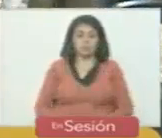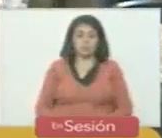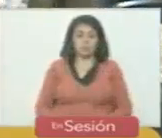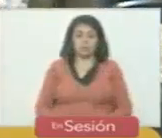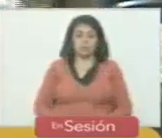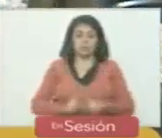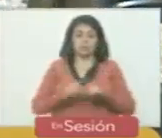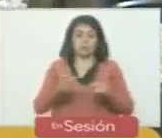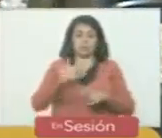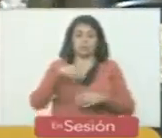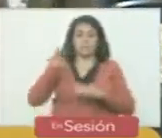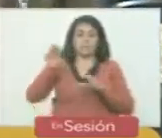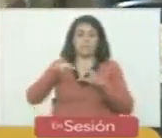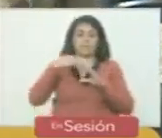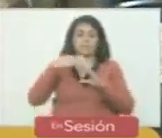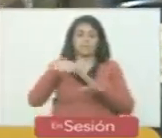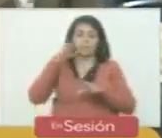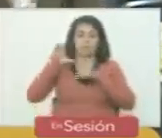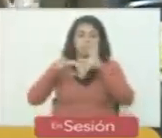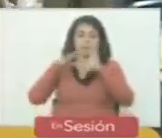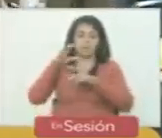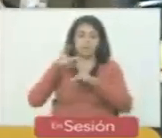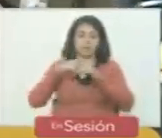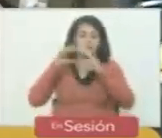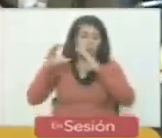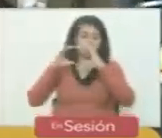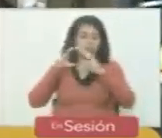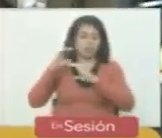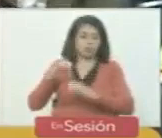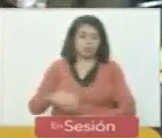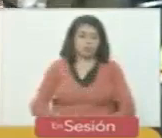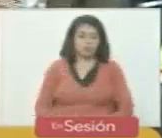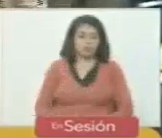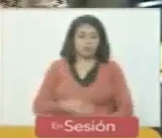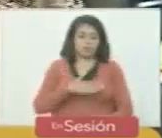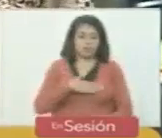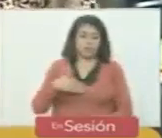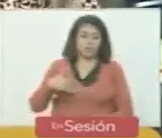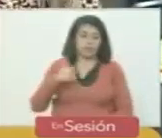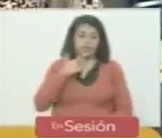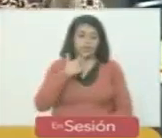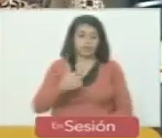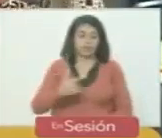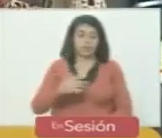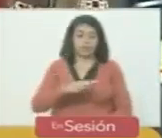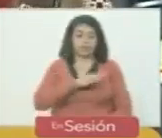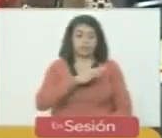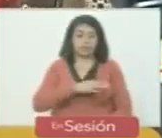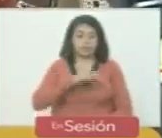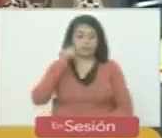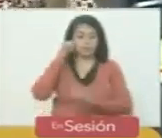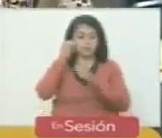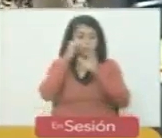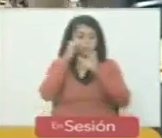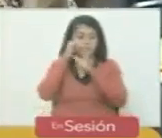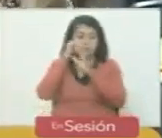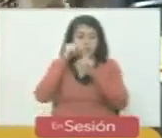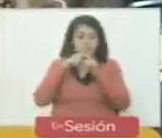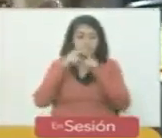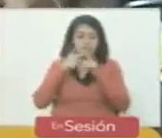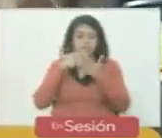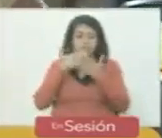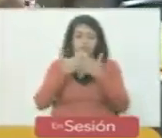eran nuestros mensajeros, eran los comunicadores. Y esto quiero decirle a los señores camarógrafos, que